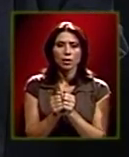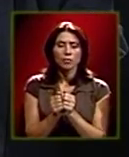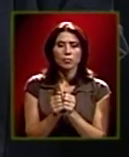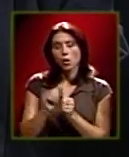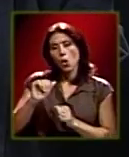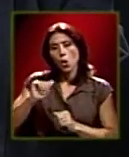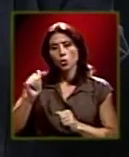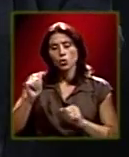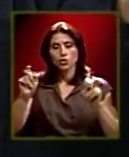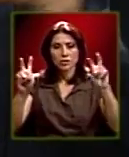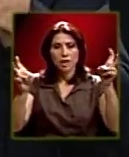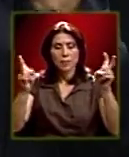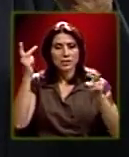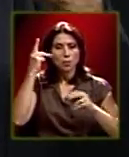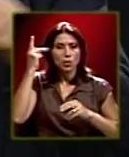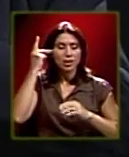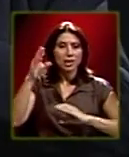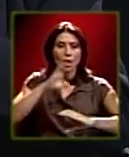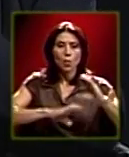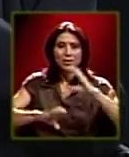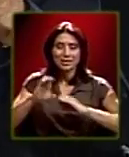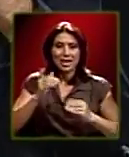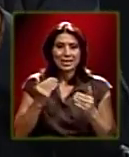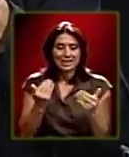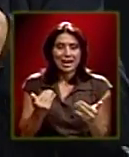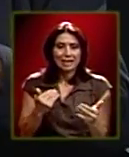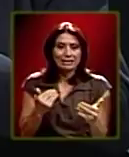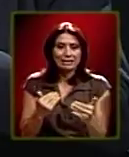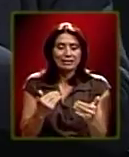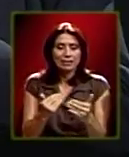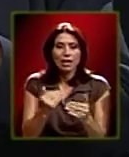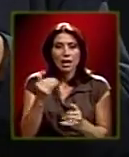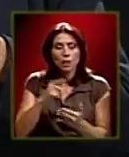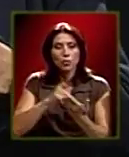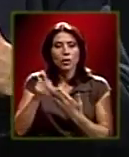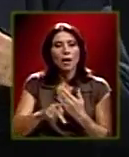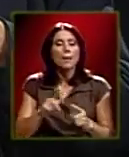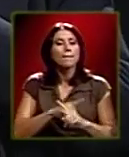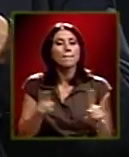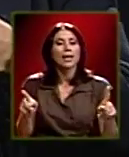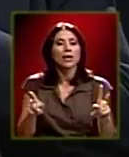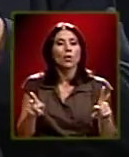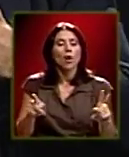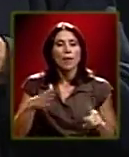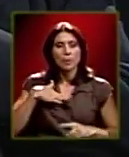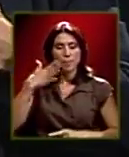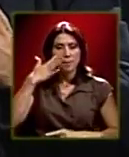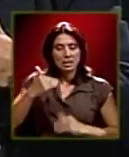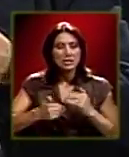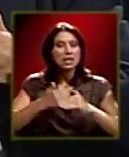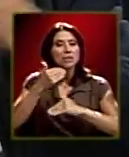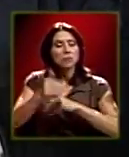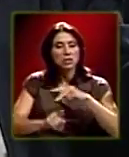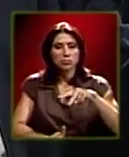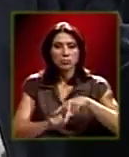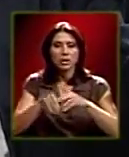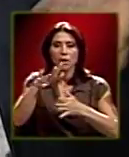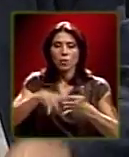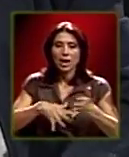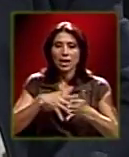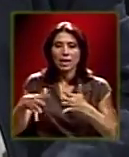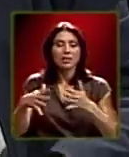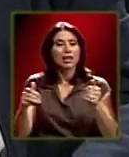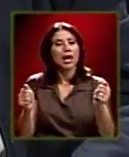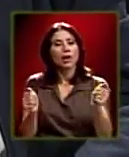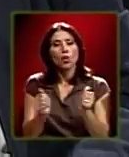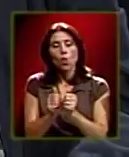otros temas de política comercial, y estamos muy cerca del final del programa, pero me parece que luego aparece una agenda tanto con